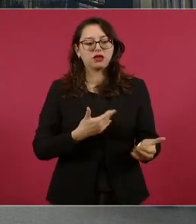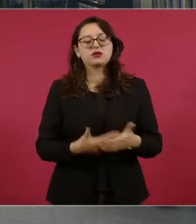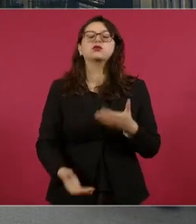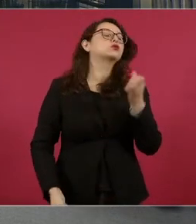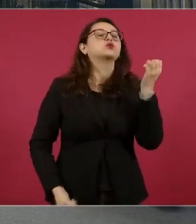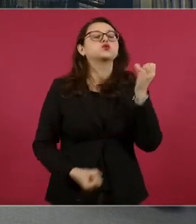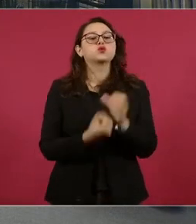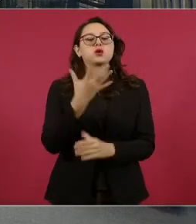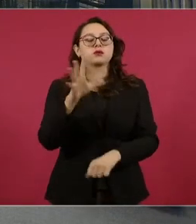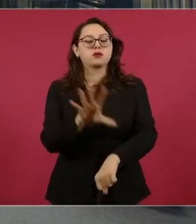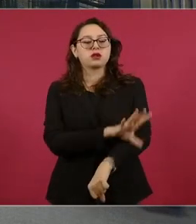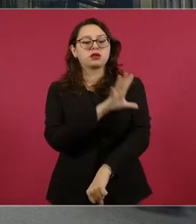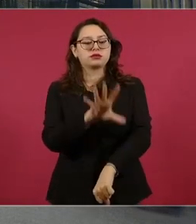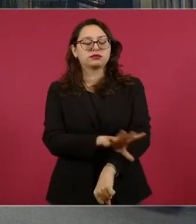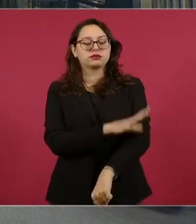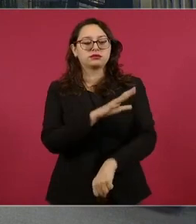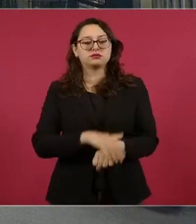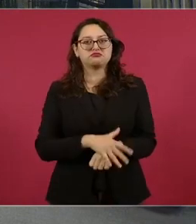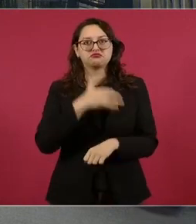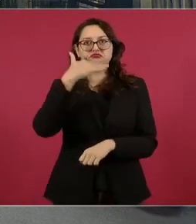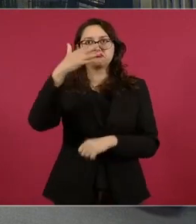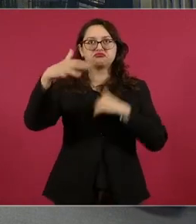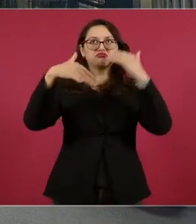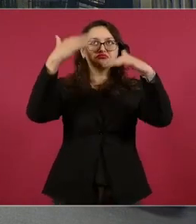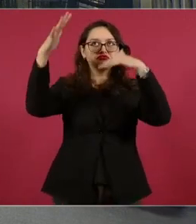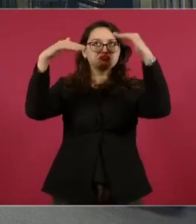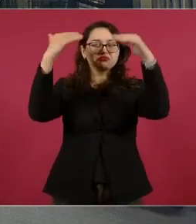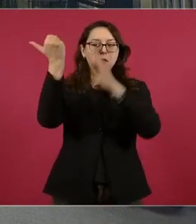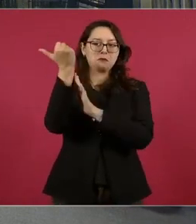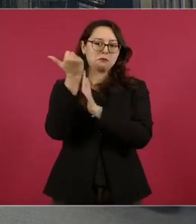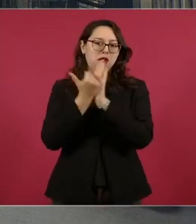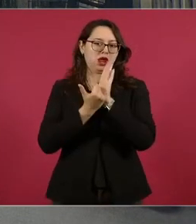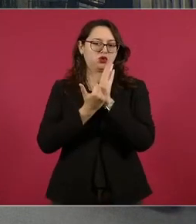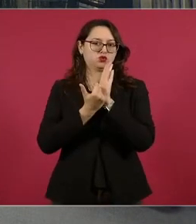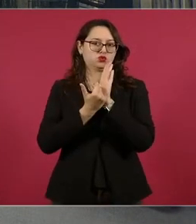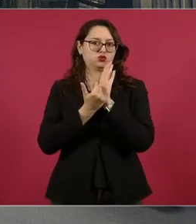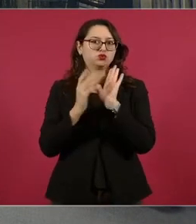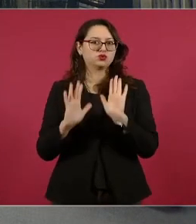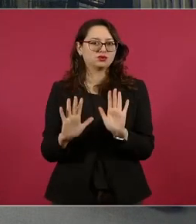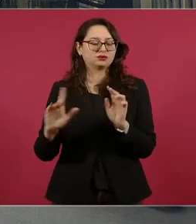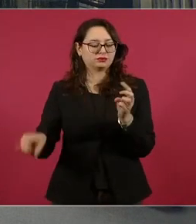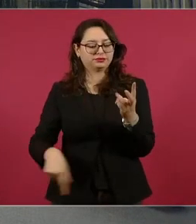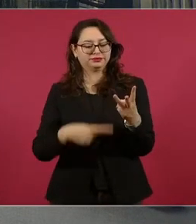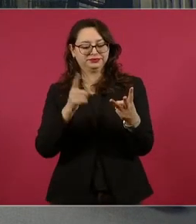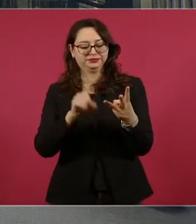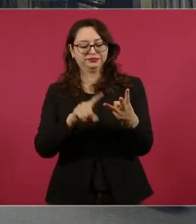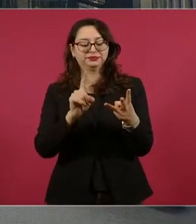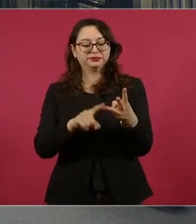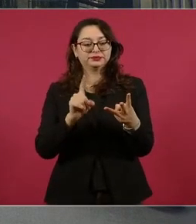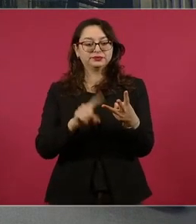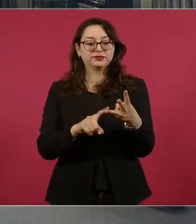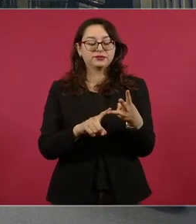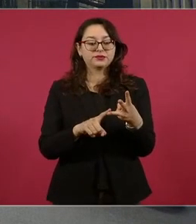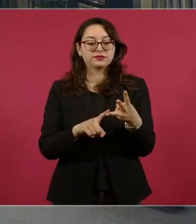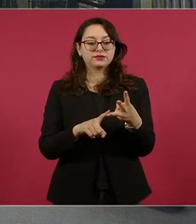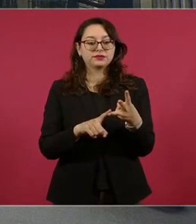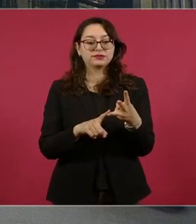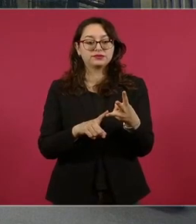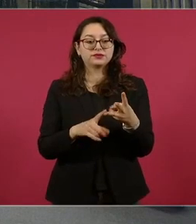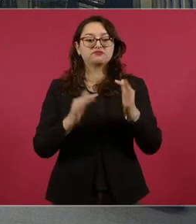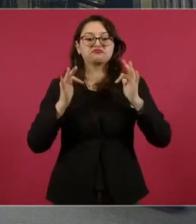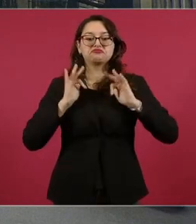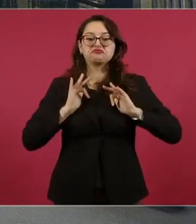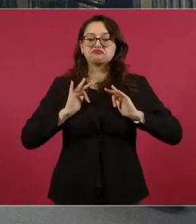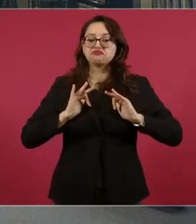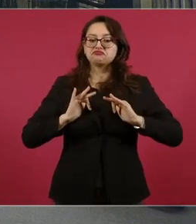eléctrico otra ventaja es que es un medio de transporte